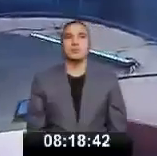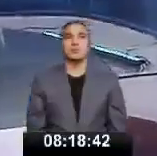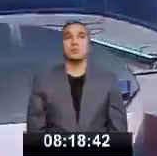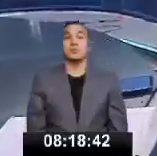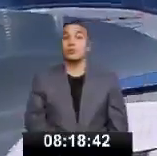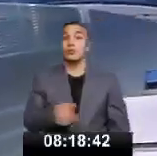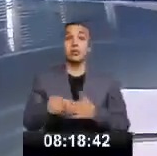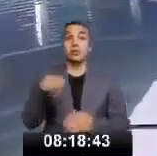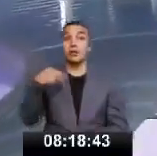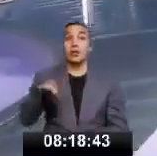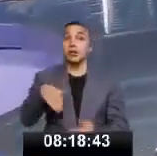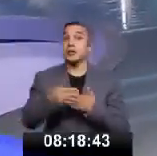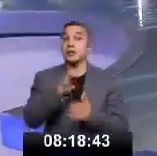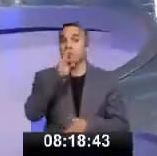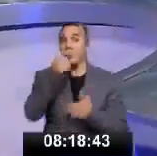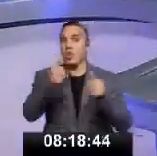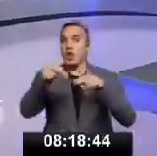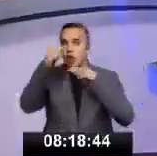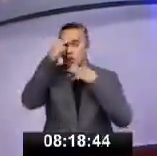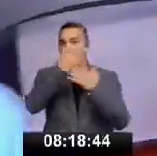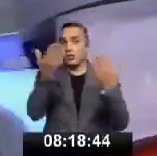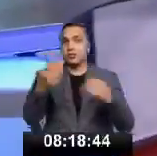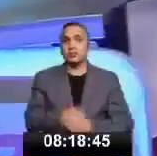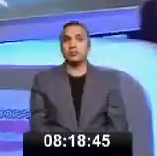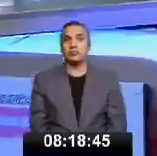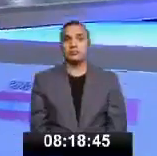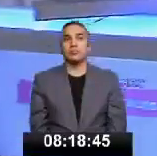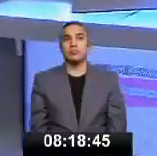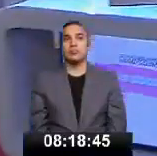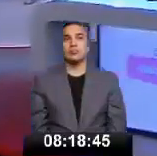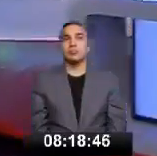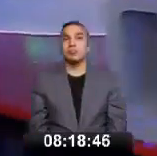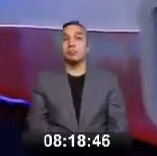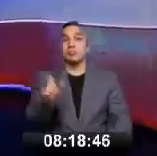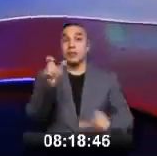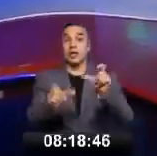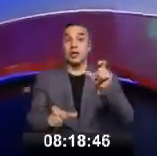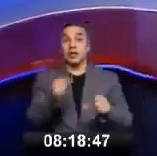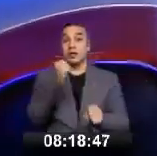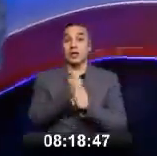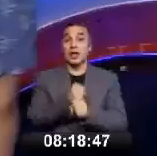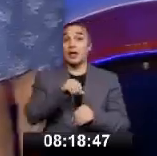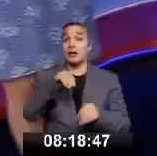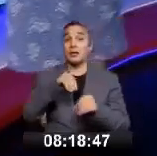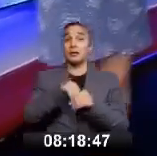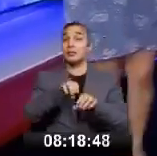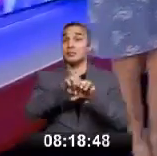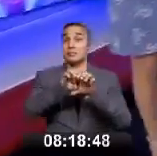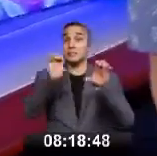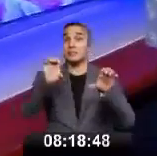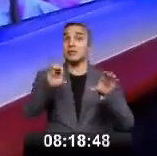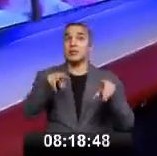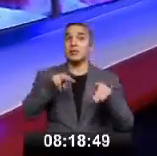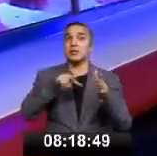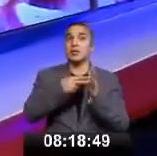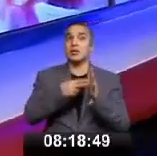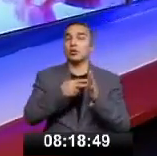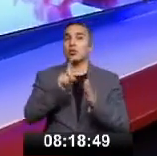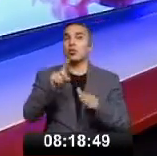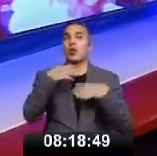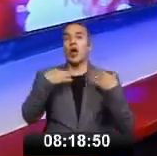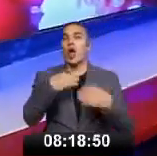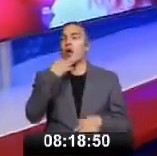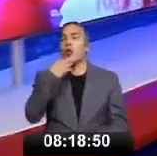Bien, y como todos los miércoles tenemos buenas noticias de las personas, los trabajadores, los empresarios que han resultado ser con una